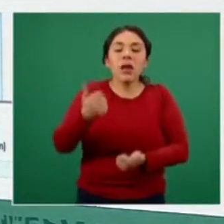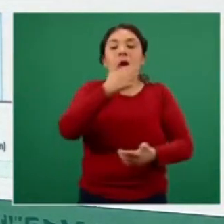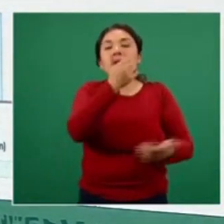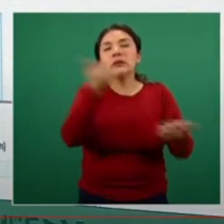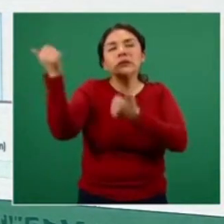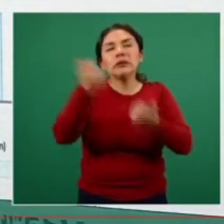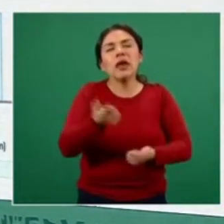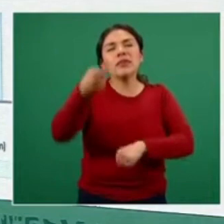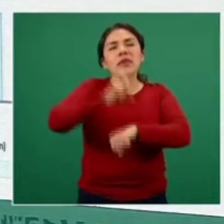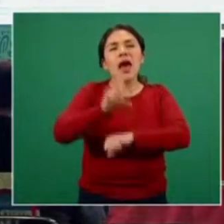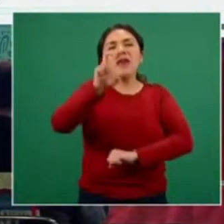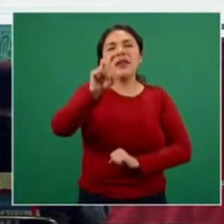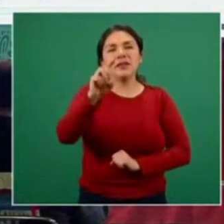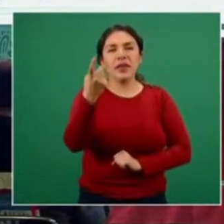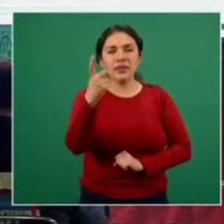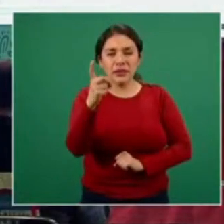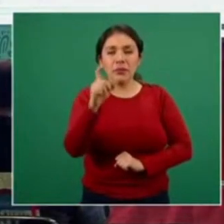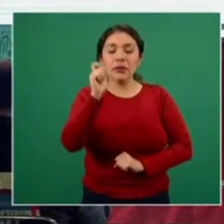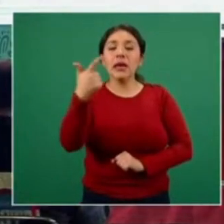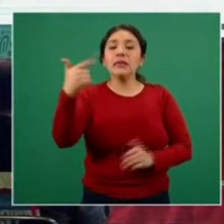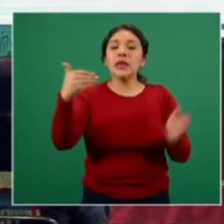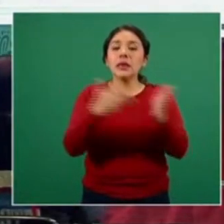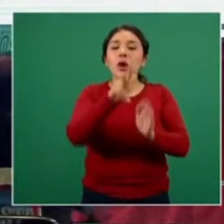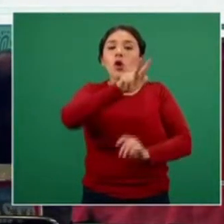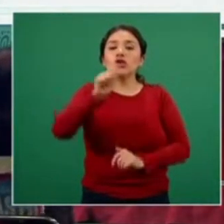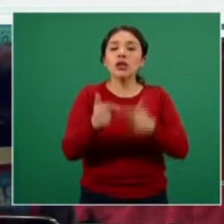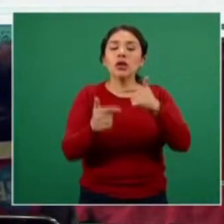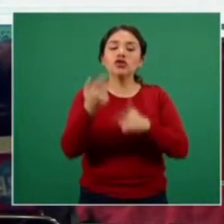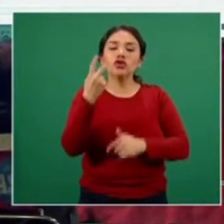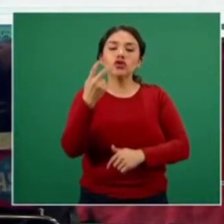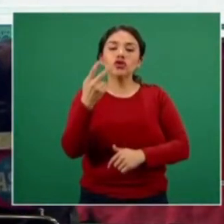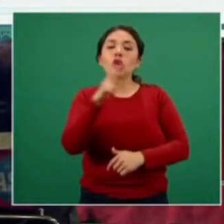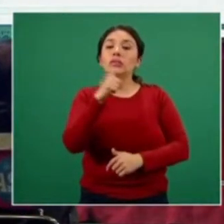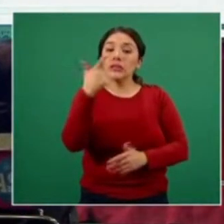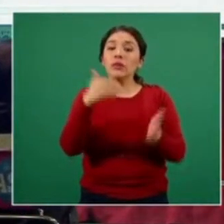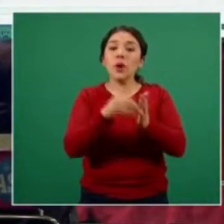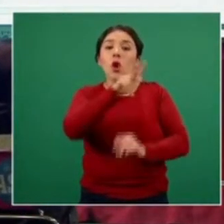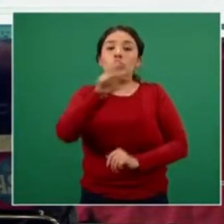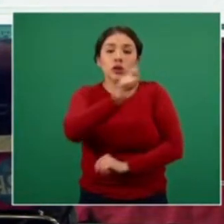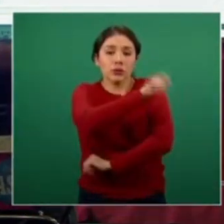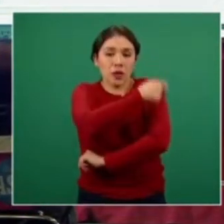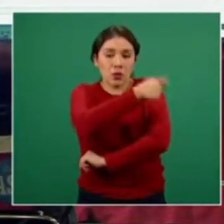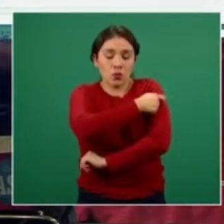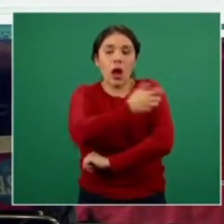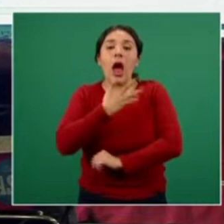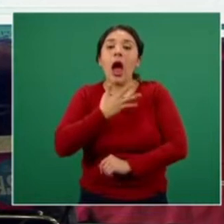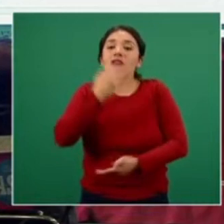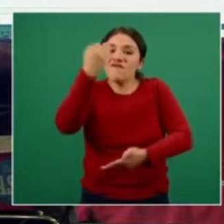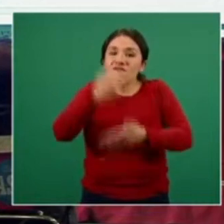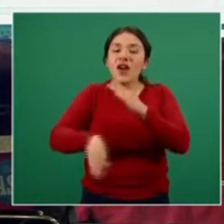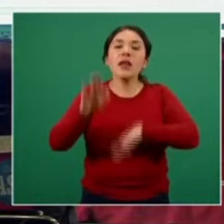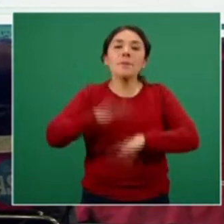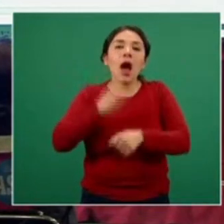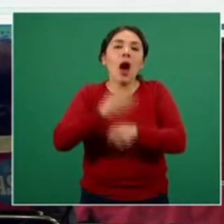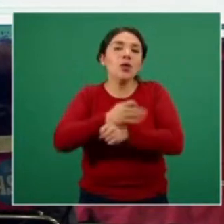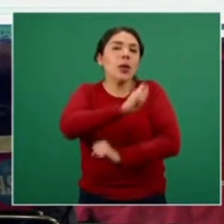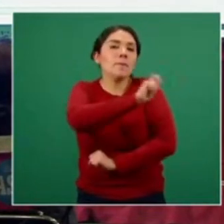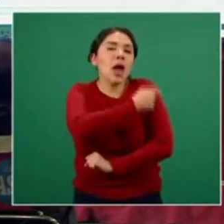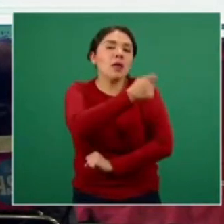el miércoles 30 de diciembre, con 7.800 dosis, está al 31% de esta